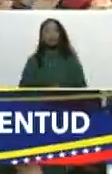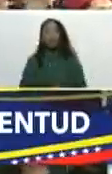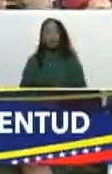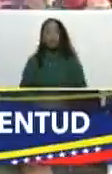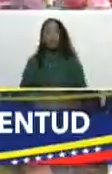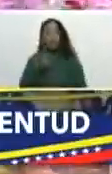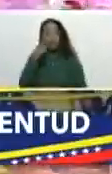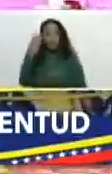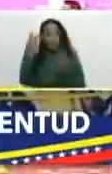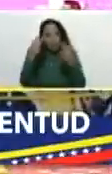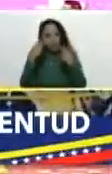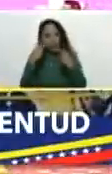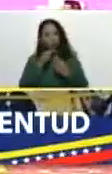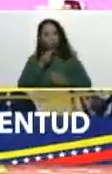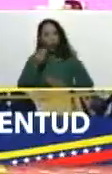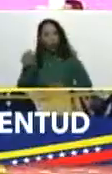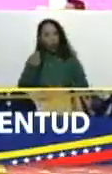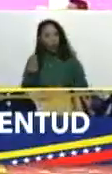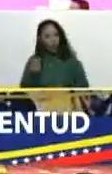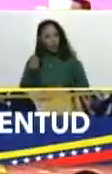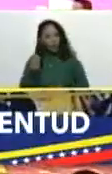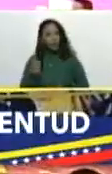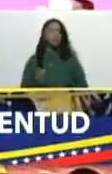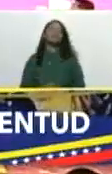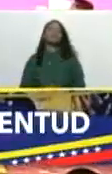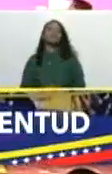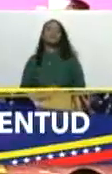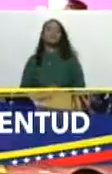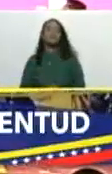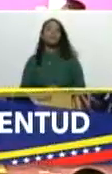Miren, muchachos, extraordinaria,